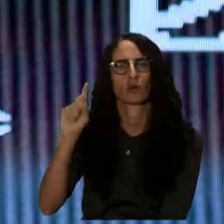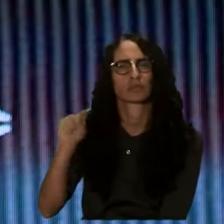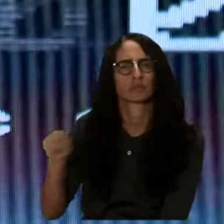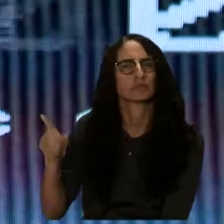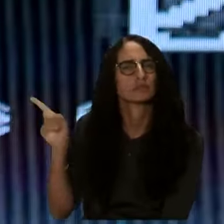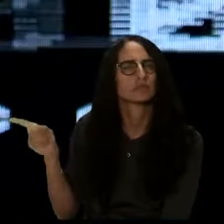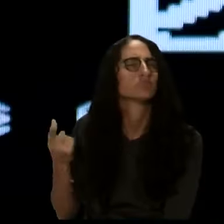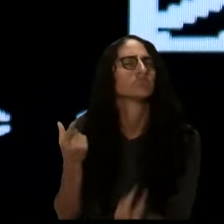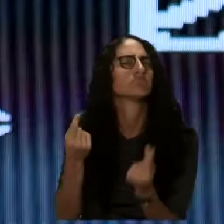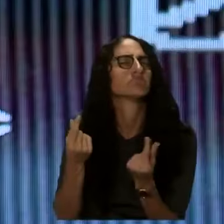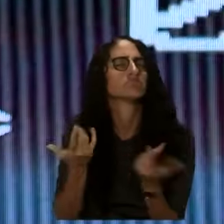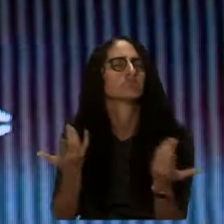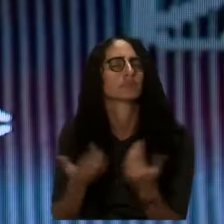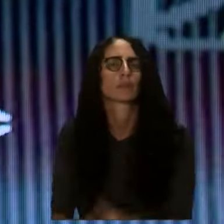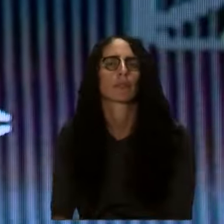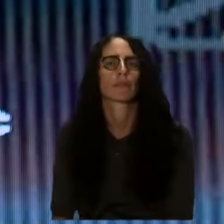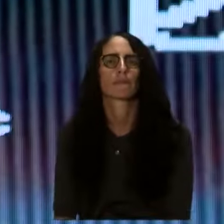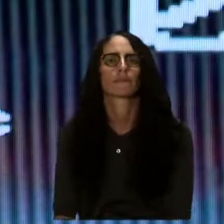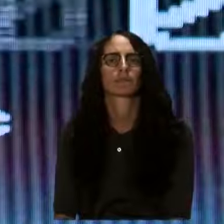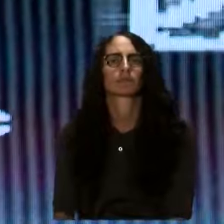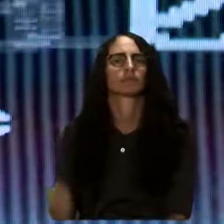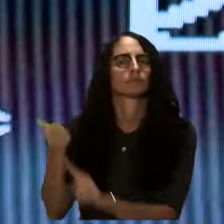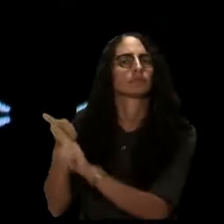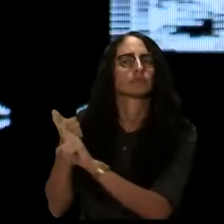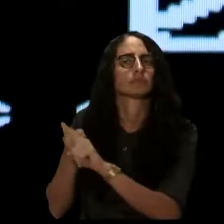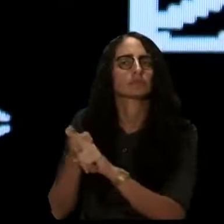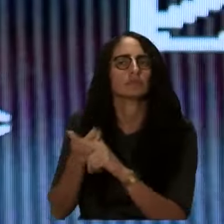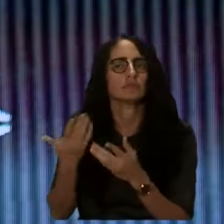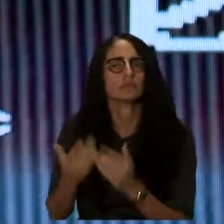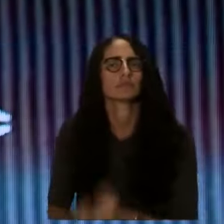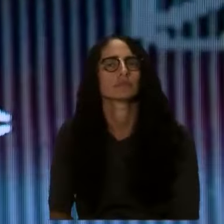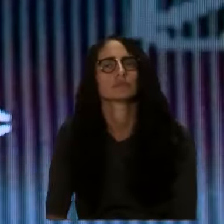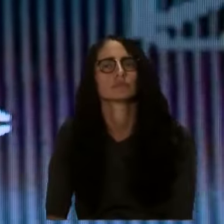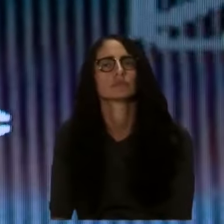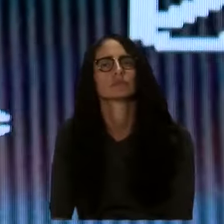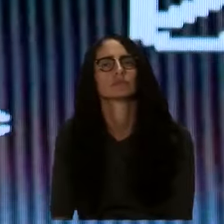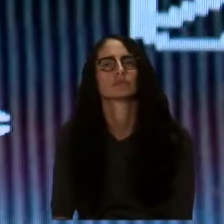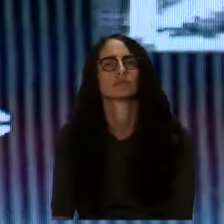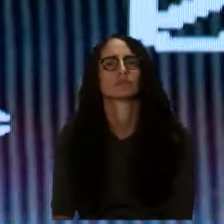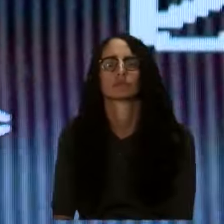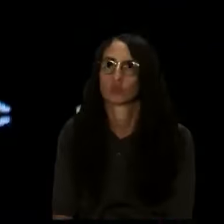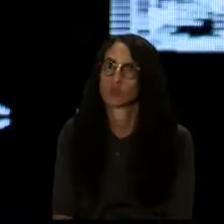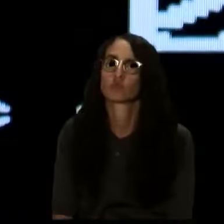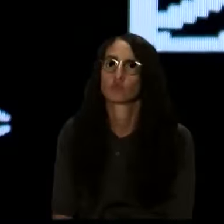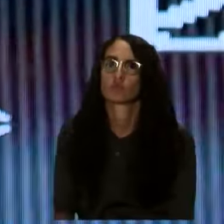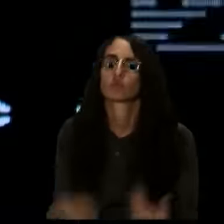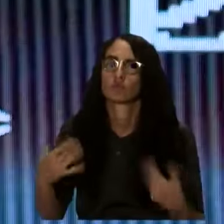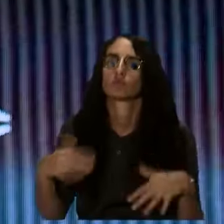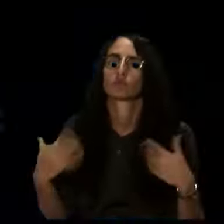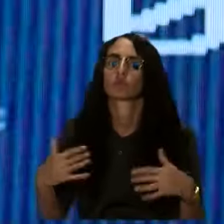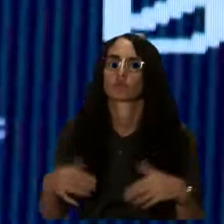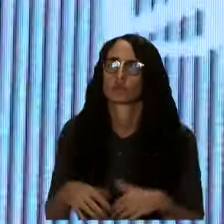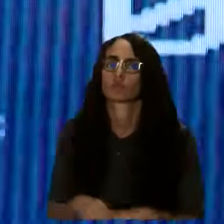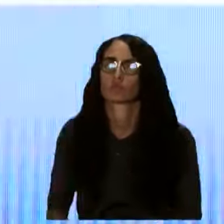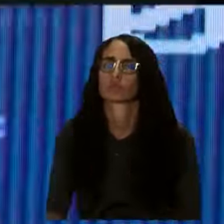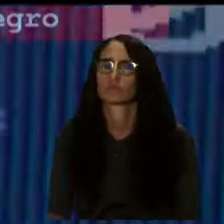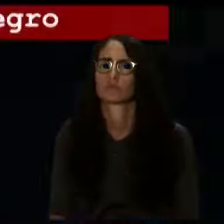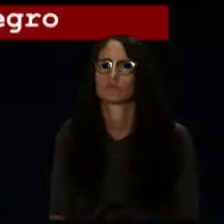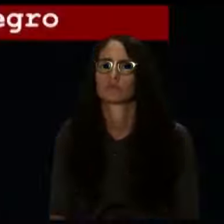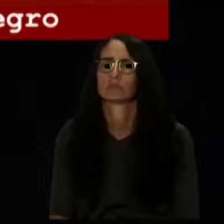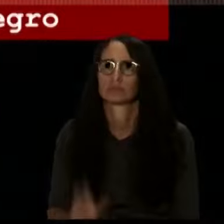hizo Capitán Miguel el delito de él e es bien penoso es una cosa que